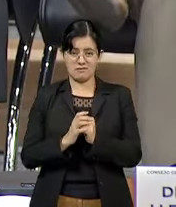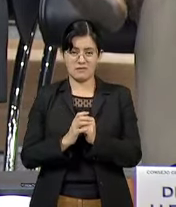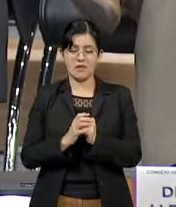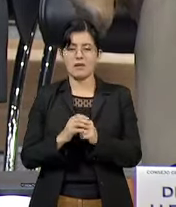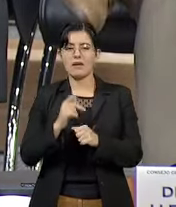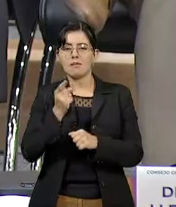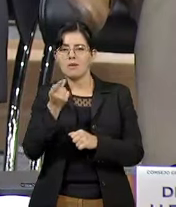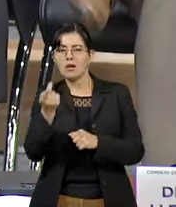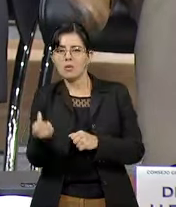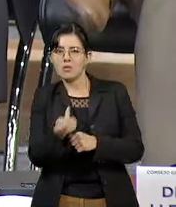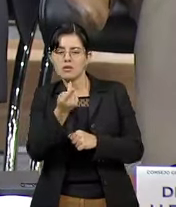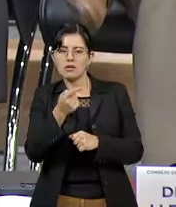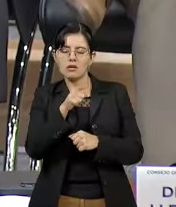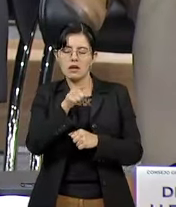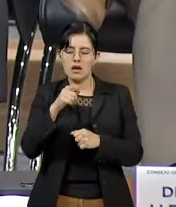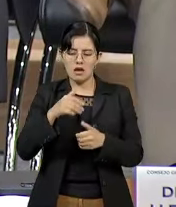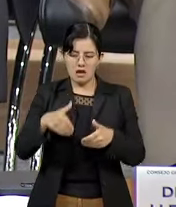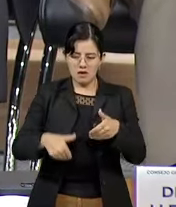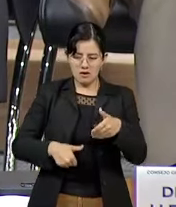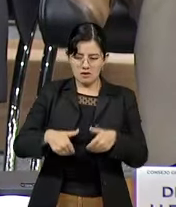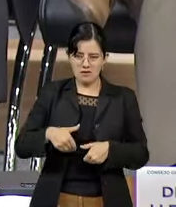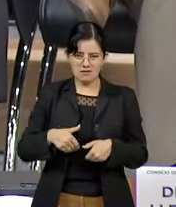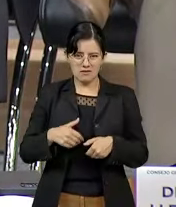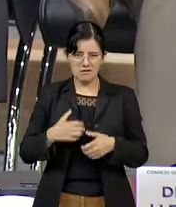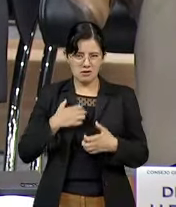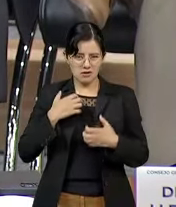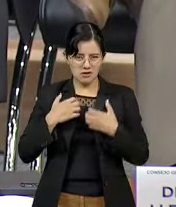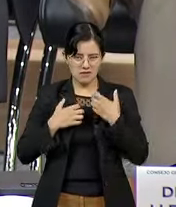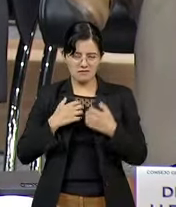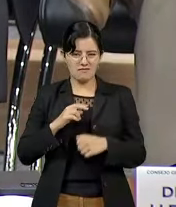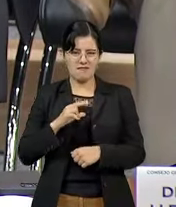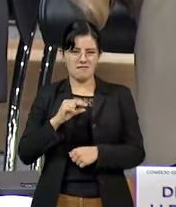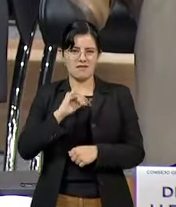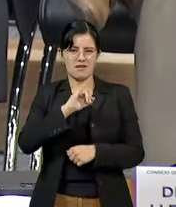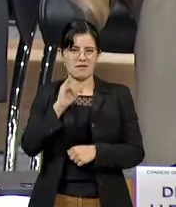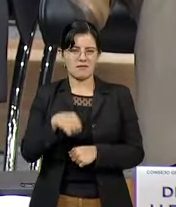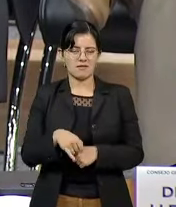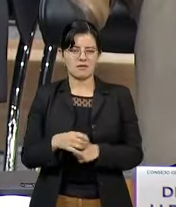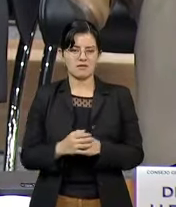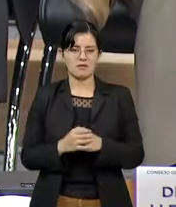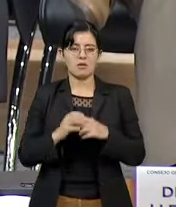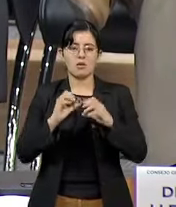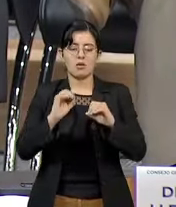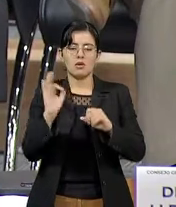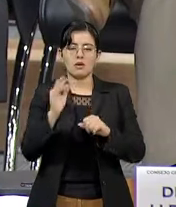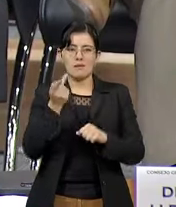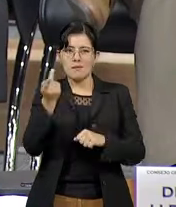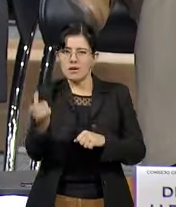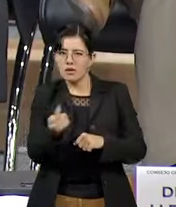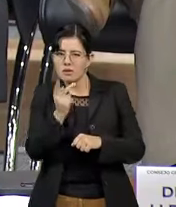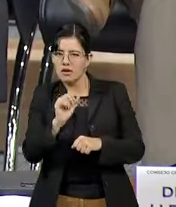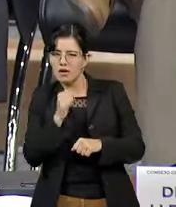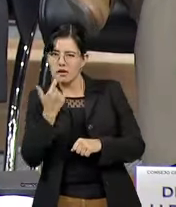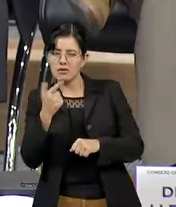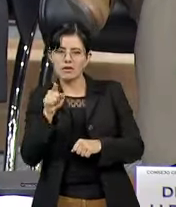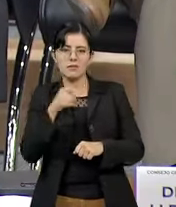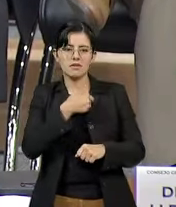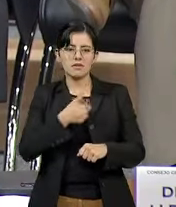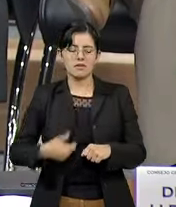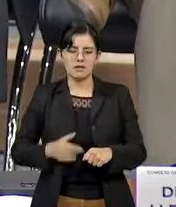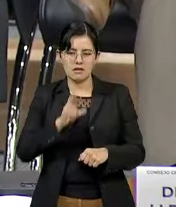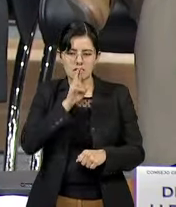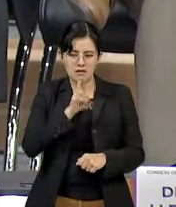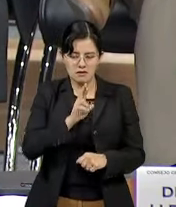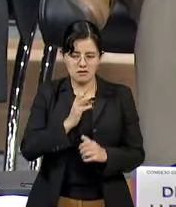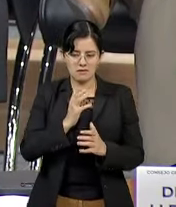haga preguntas incómodas o preguntas que no tenga respuesta o que si tenga respuesta pero no la quiera